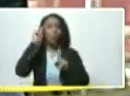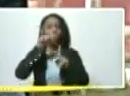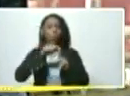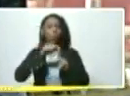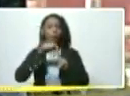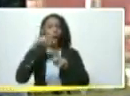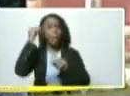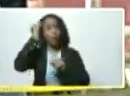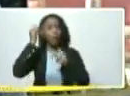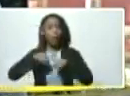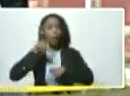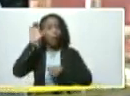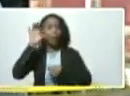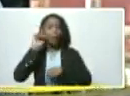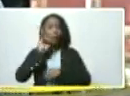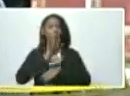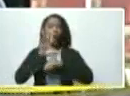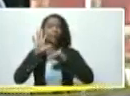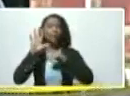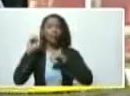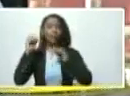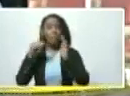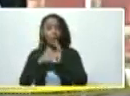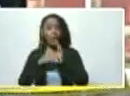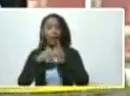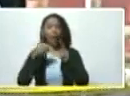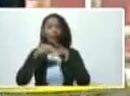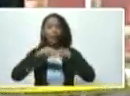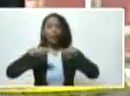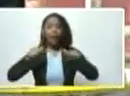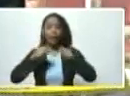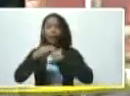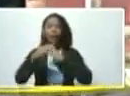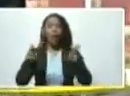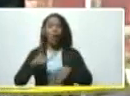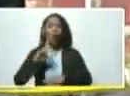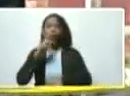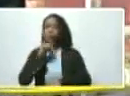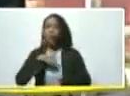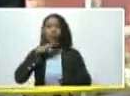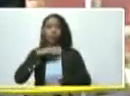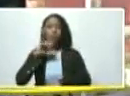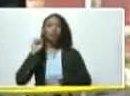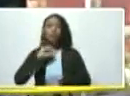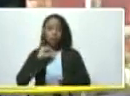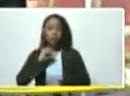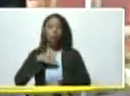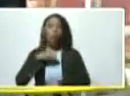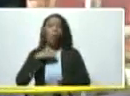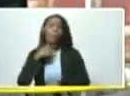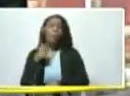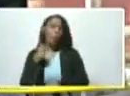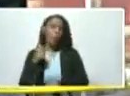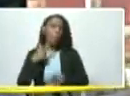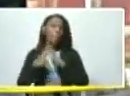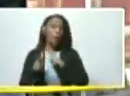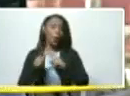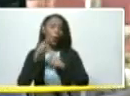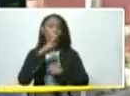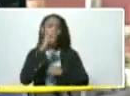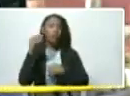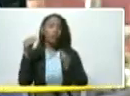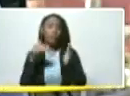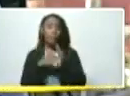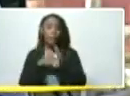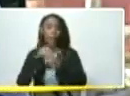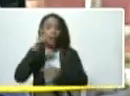impensable en el país de 50.000 hectáreas. ¿Es insuficiente? Claro que es insuficiente. Son 400.000 hectáreas de soya que